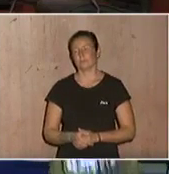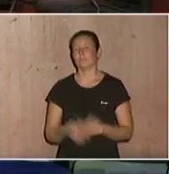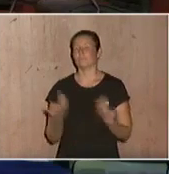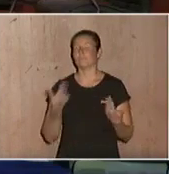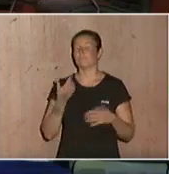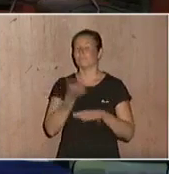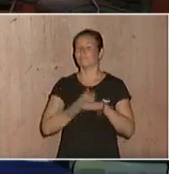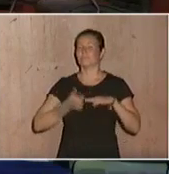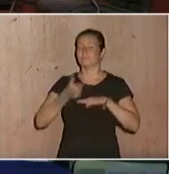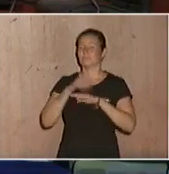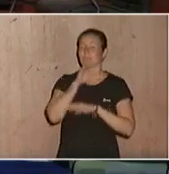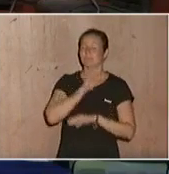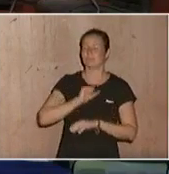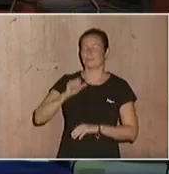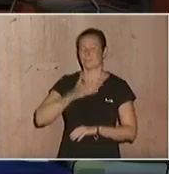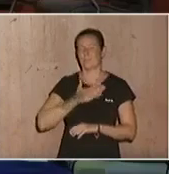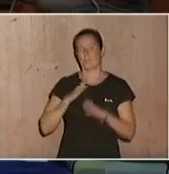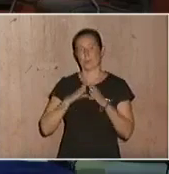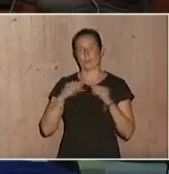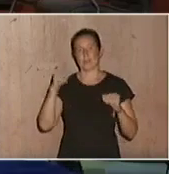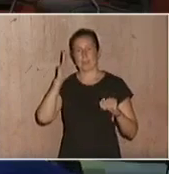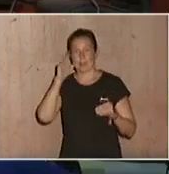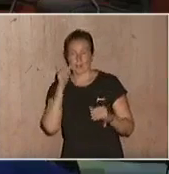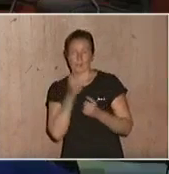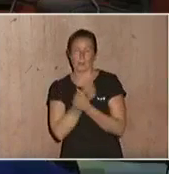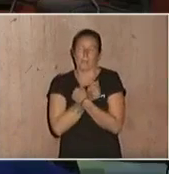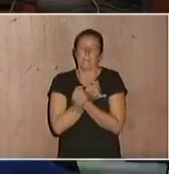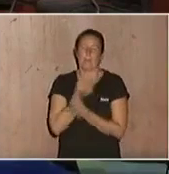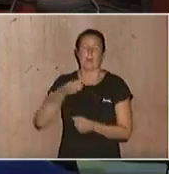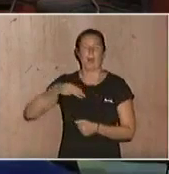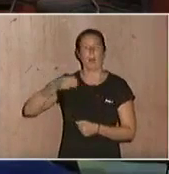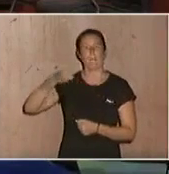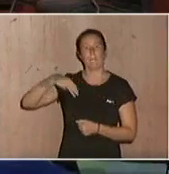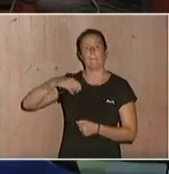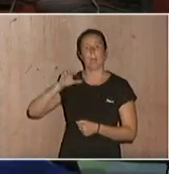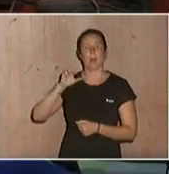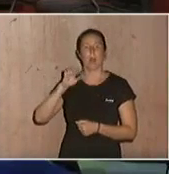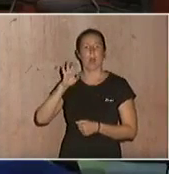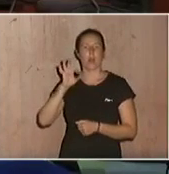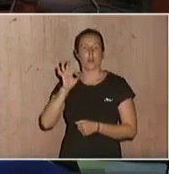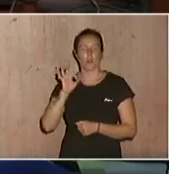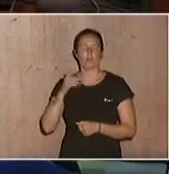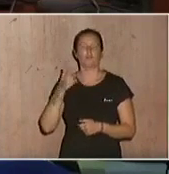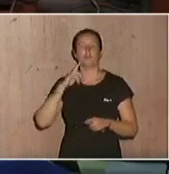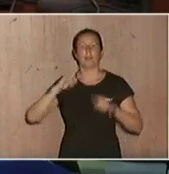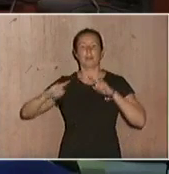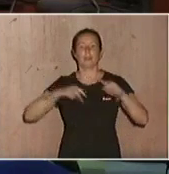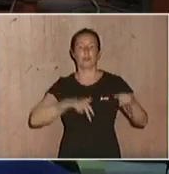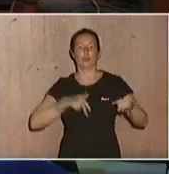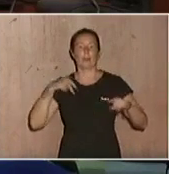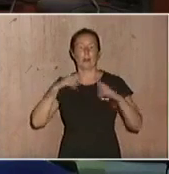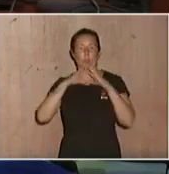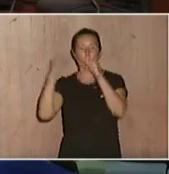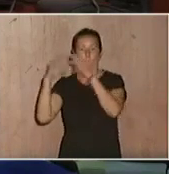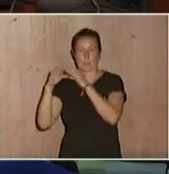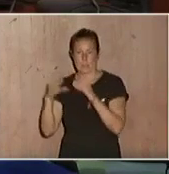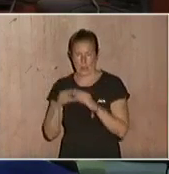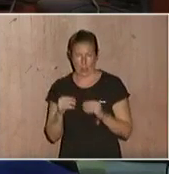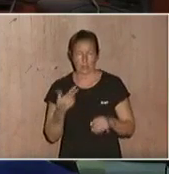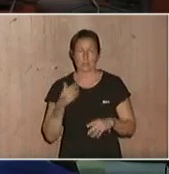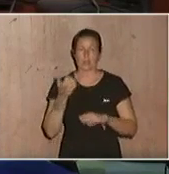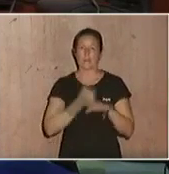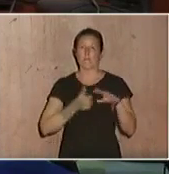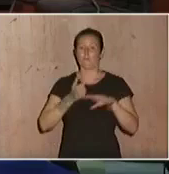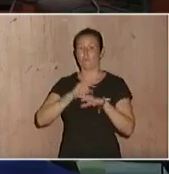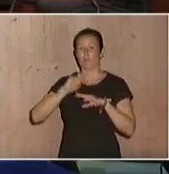Rectora magnífica de la Universidad de Alicante, querida Amparo, ilustrísimo director general de universidades, señor vicerrector